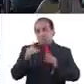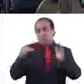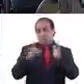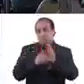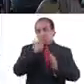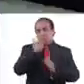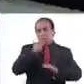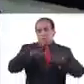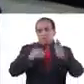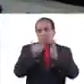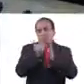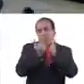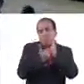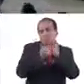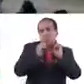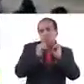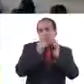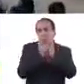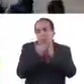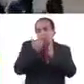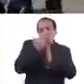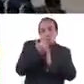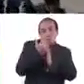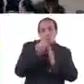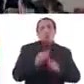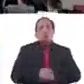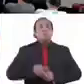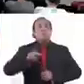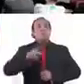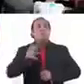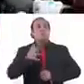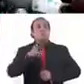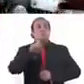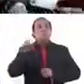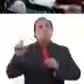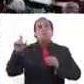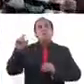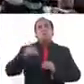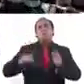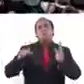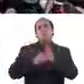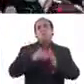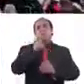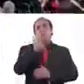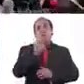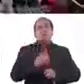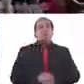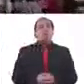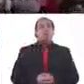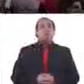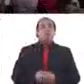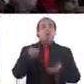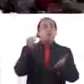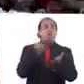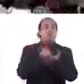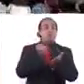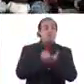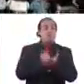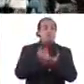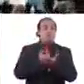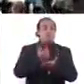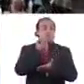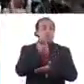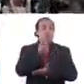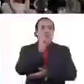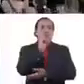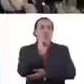menos, a veces un poco más, pero son alrededor de 120 mil pesos. Cero intereses,